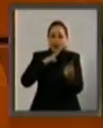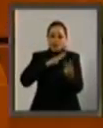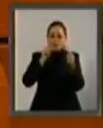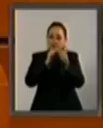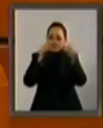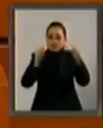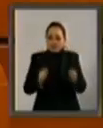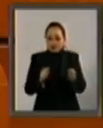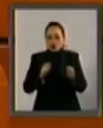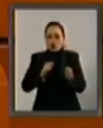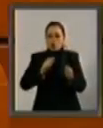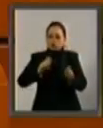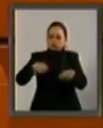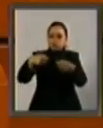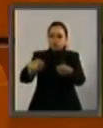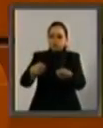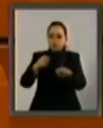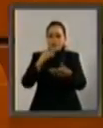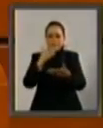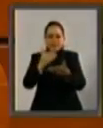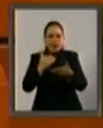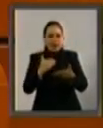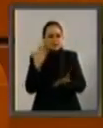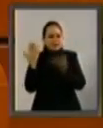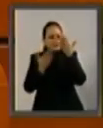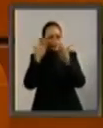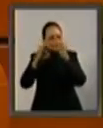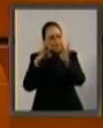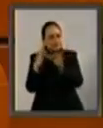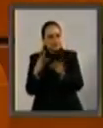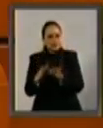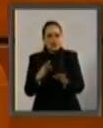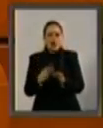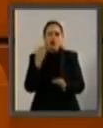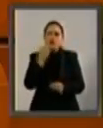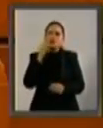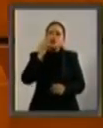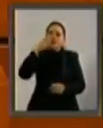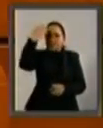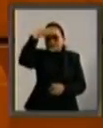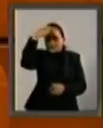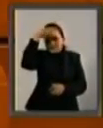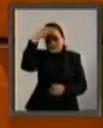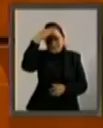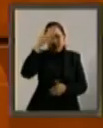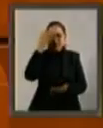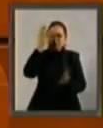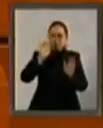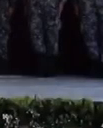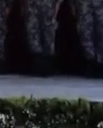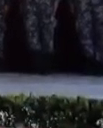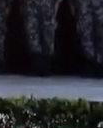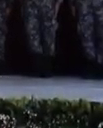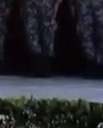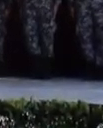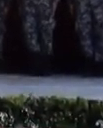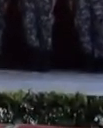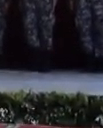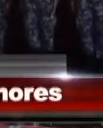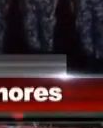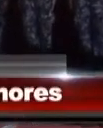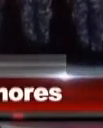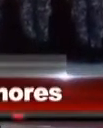título correspondiente la preparación y por supuesto la experiencia necesarias la